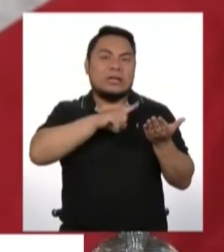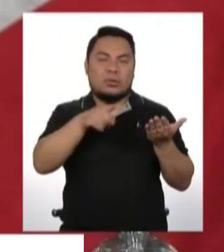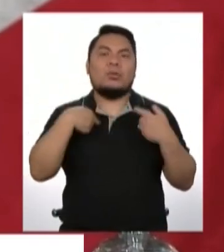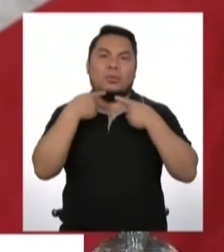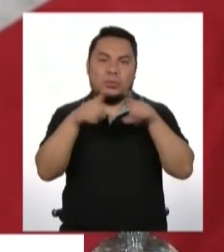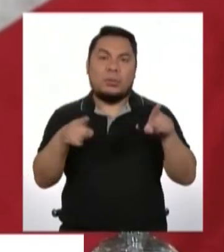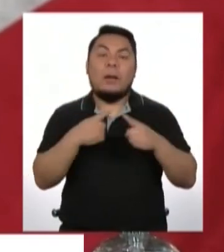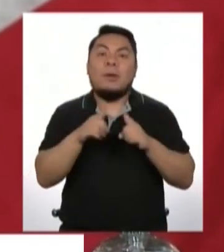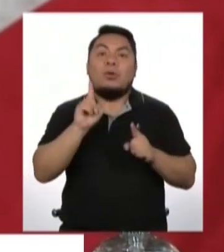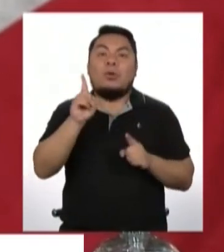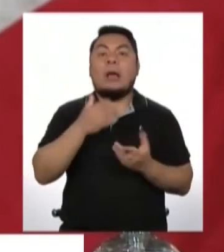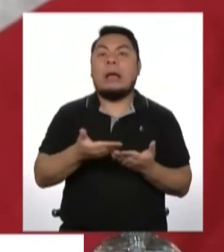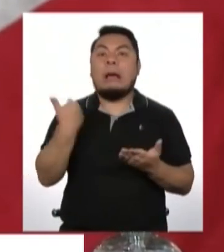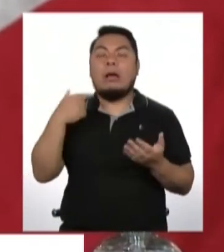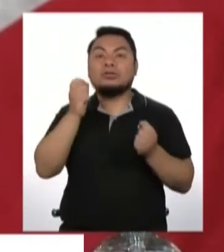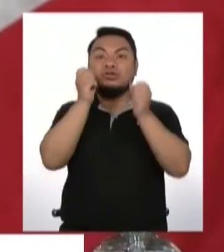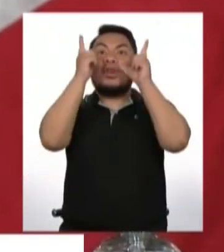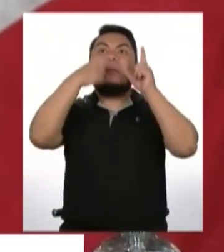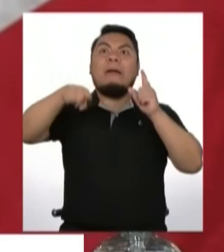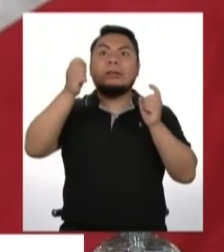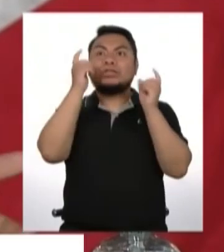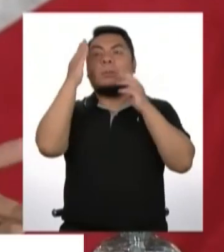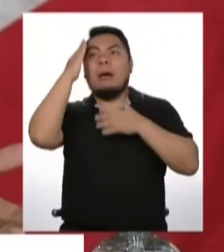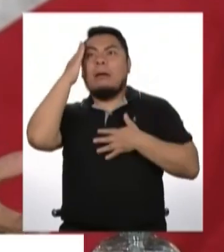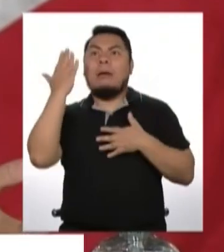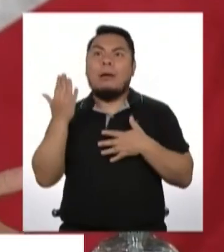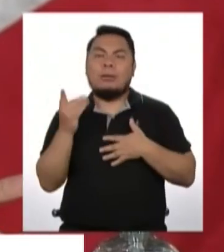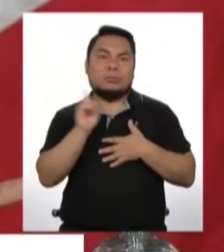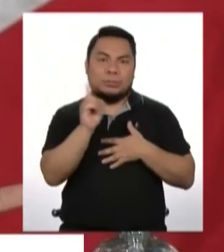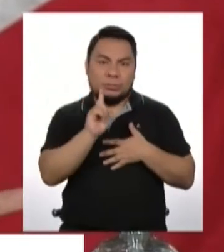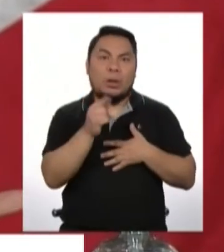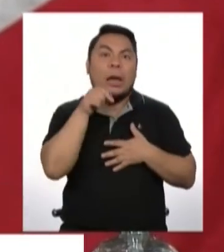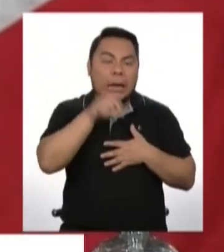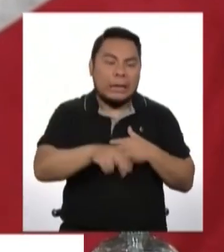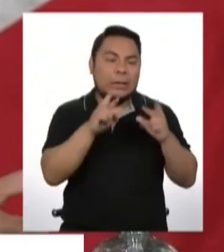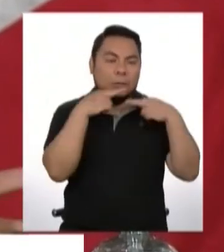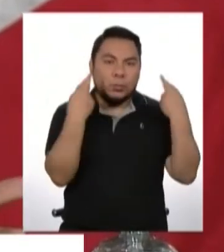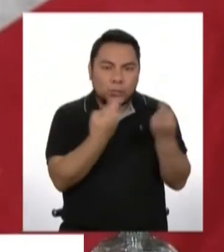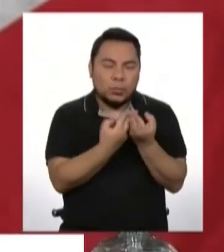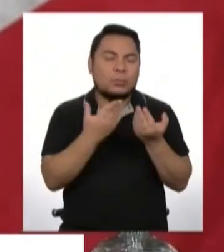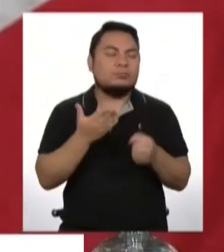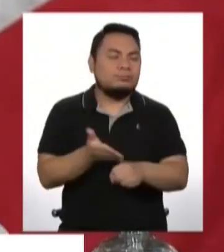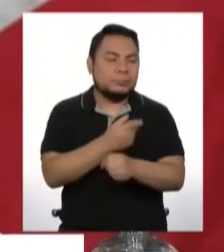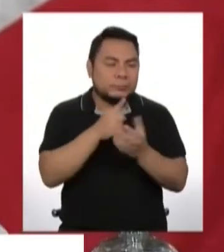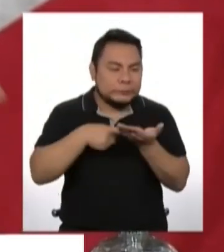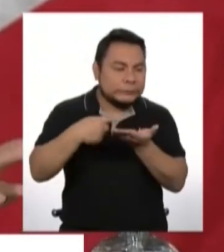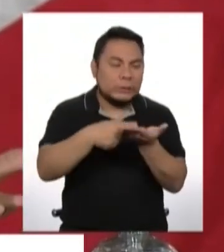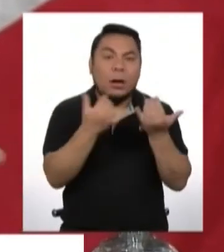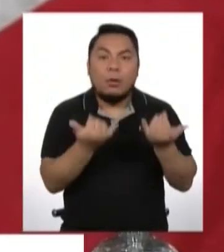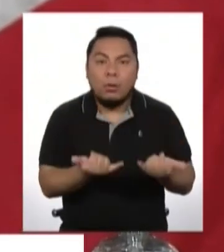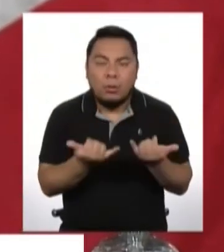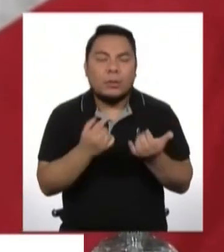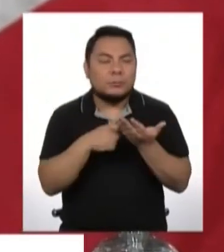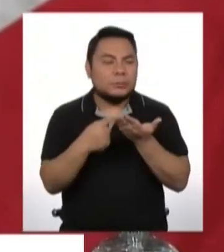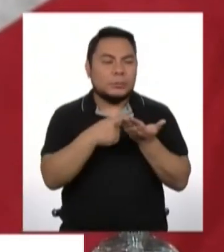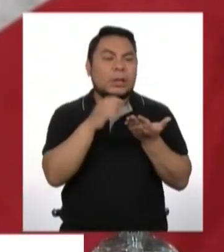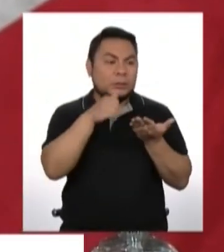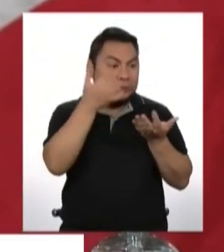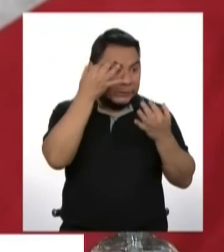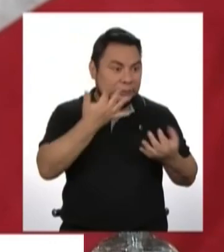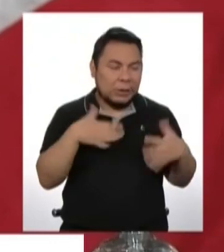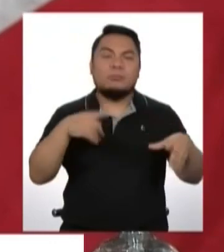queremos tomar decisiones que tome por sorpresa. Por eso es el motivo de estas reuniones. Por eso es que todos los días aquí salimos y damos la